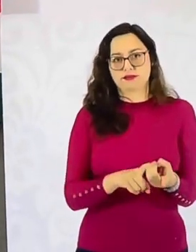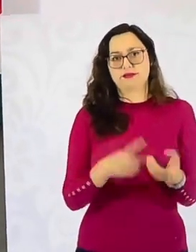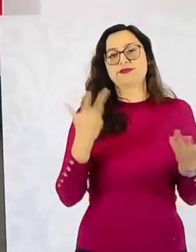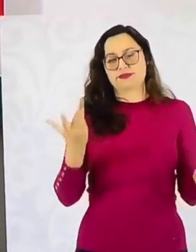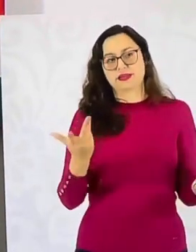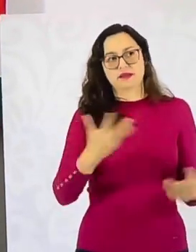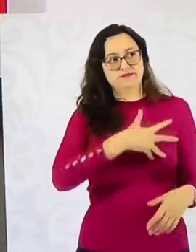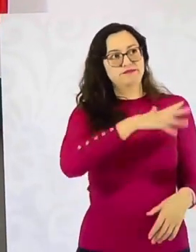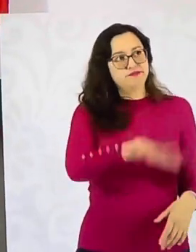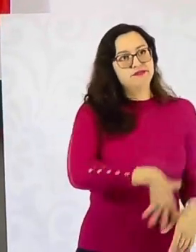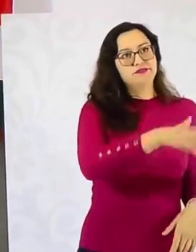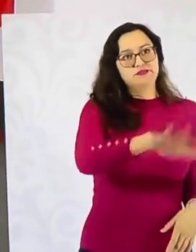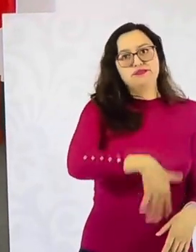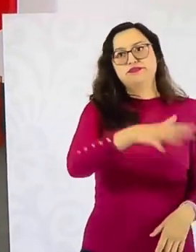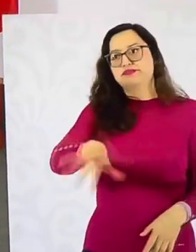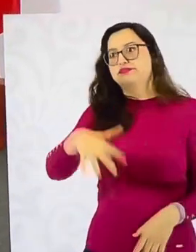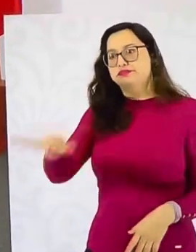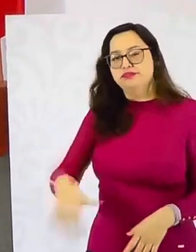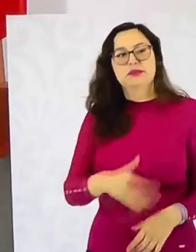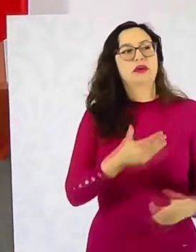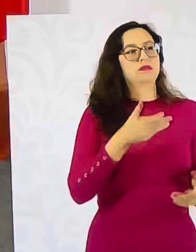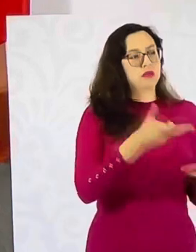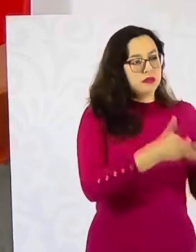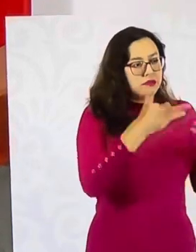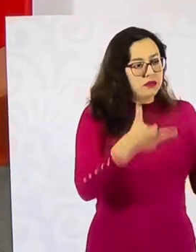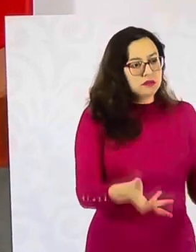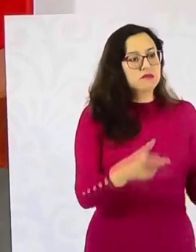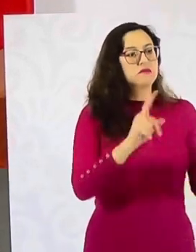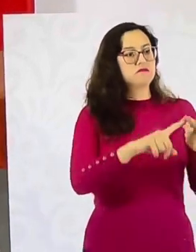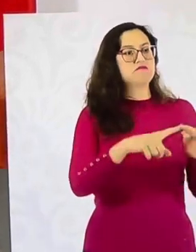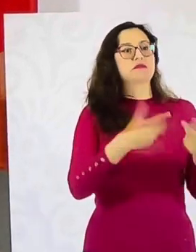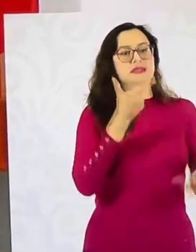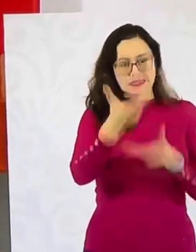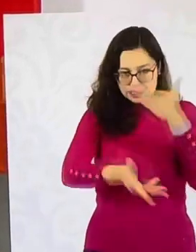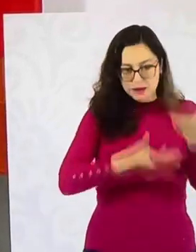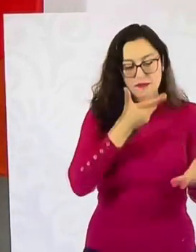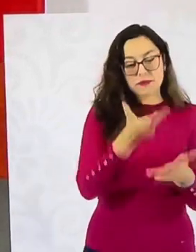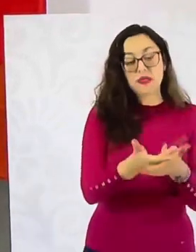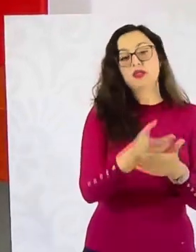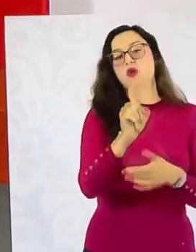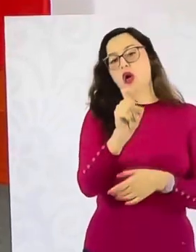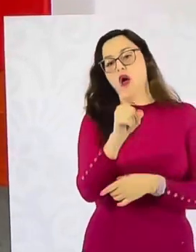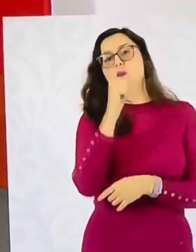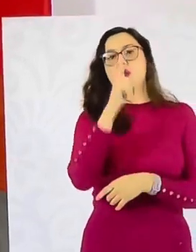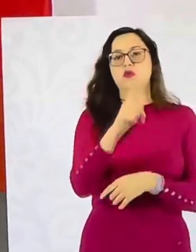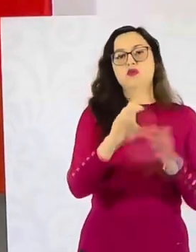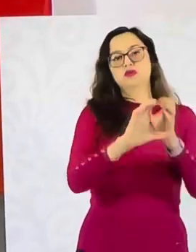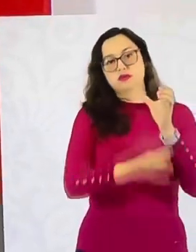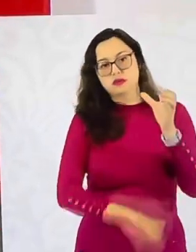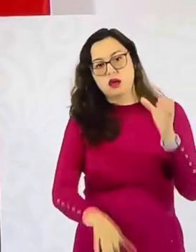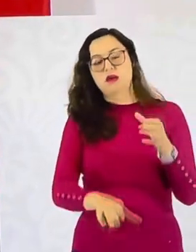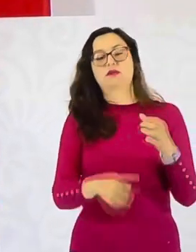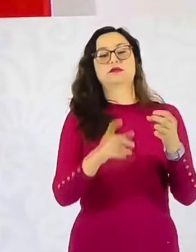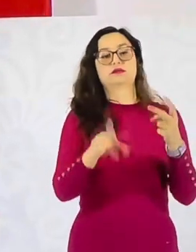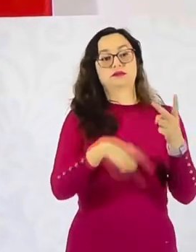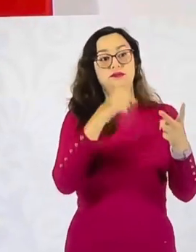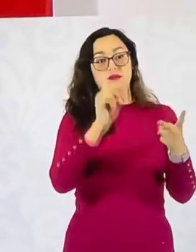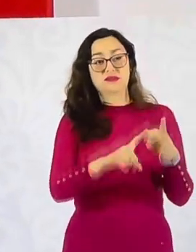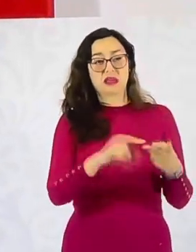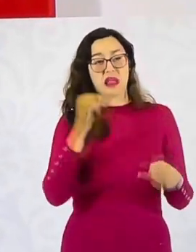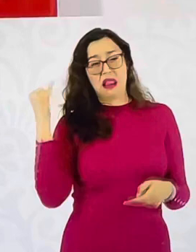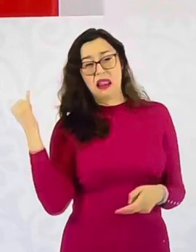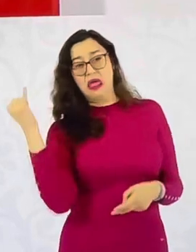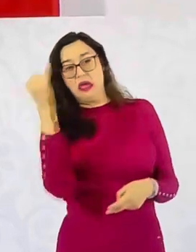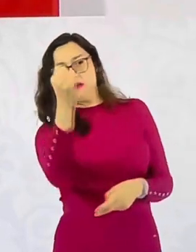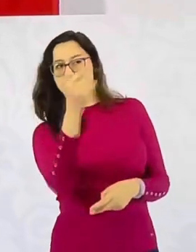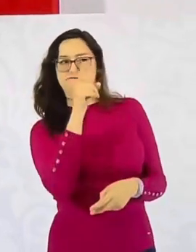viviendas. Su característica es que tuviera acceso a los servicios y al mismo tiempo no quedara alejada de los